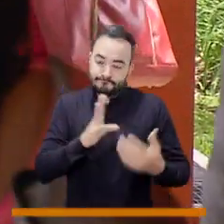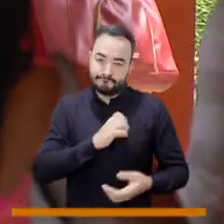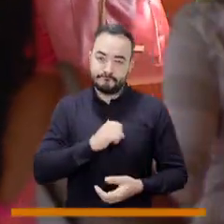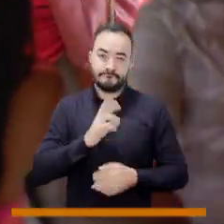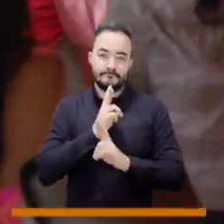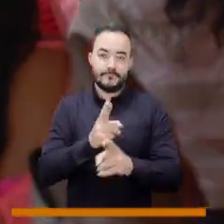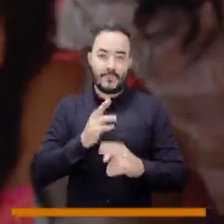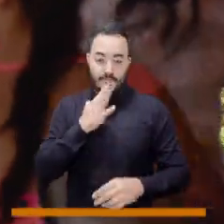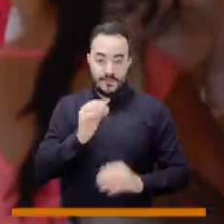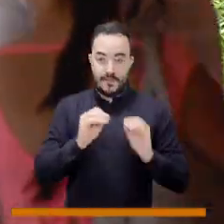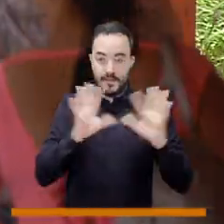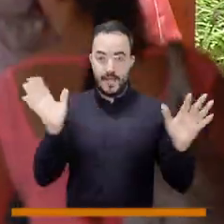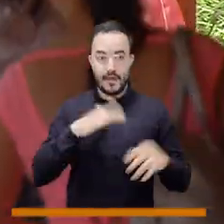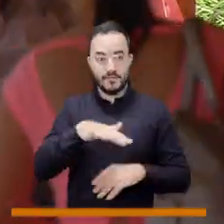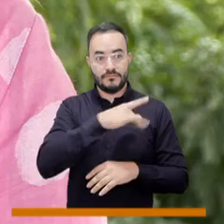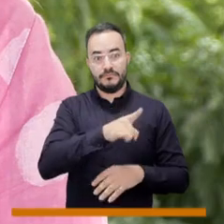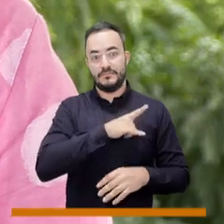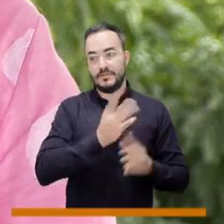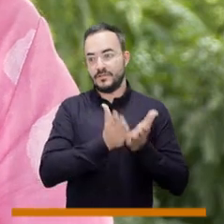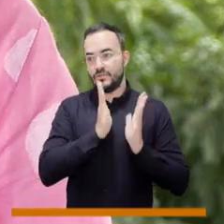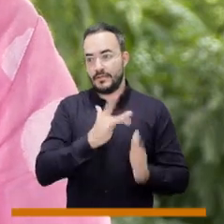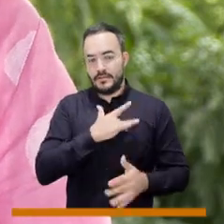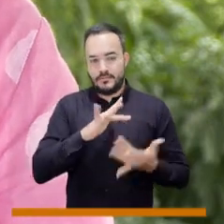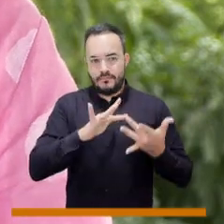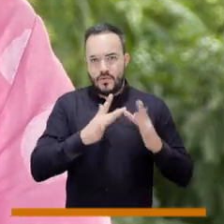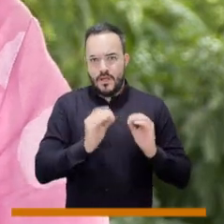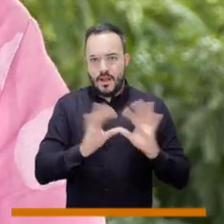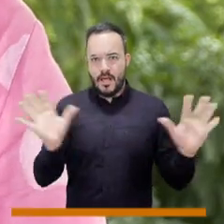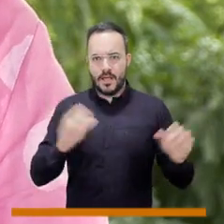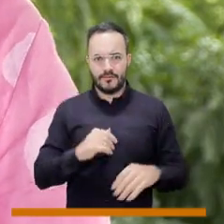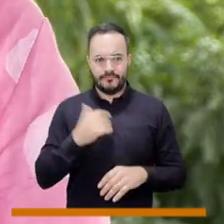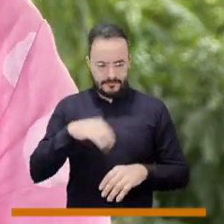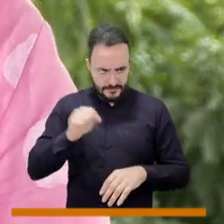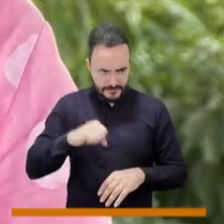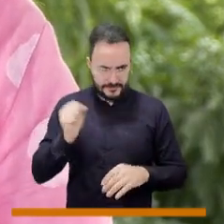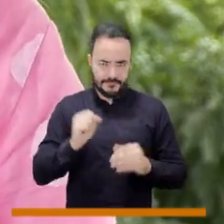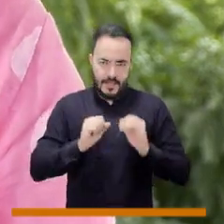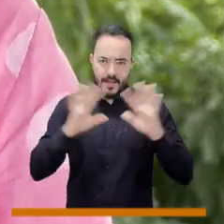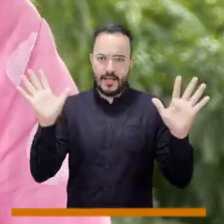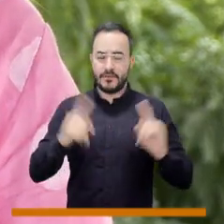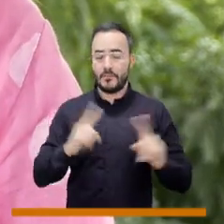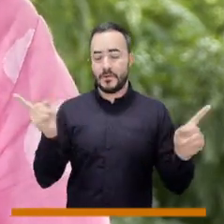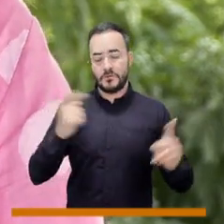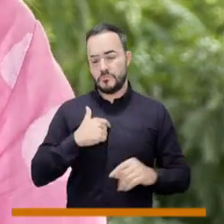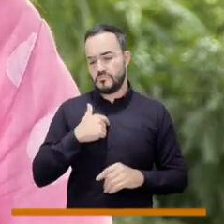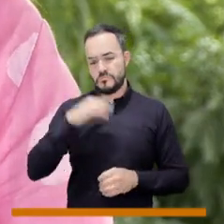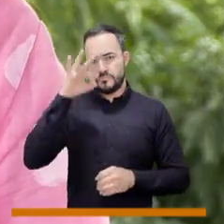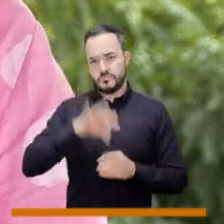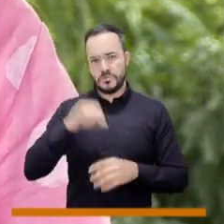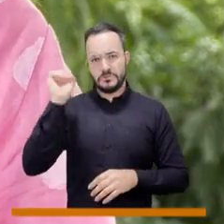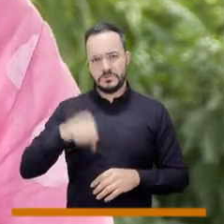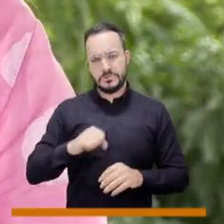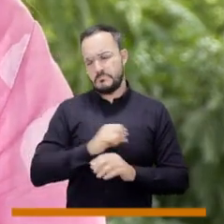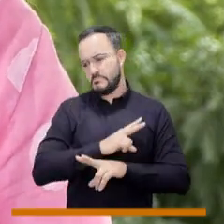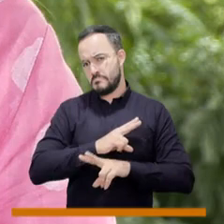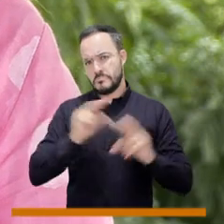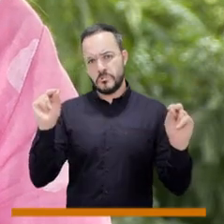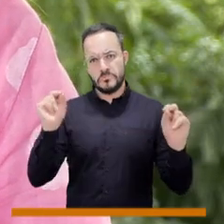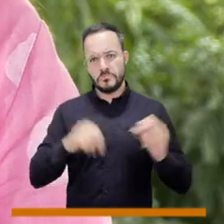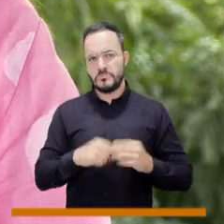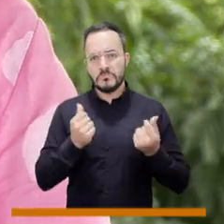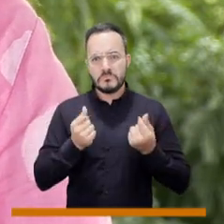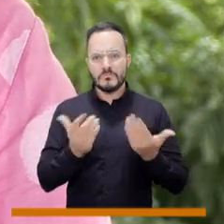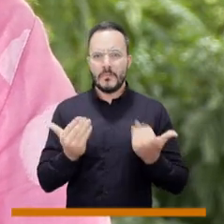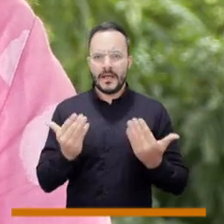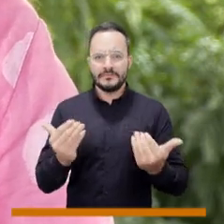decirles, por supuesto, que me duelen los estudiantes, claro que sí, y mucho, pero yo no voy a dar un solo voto